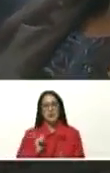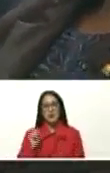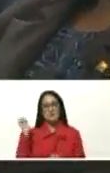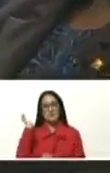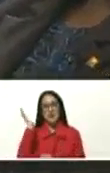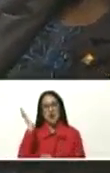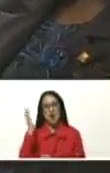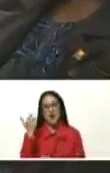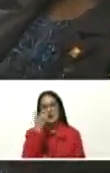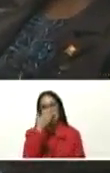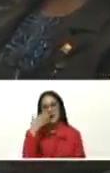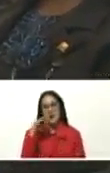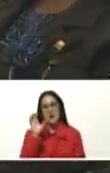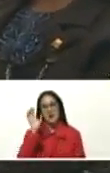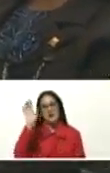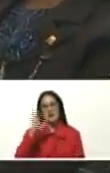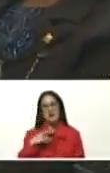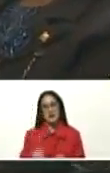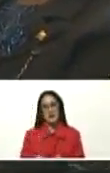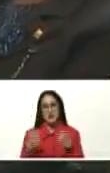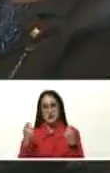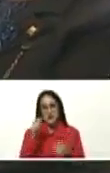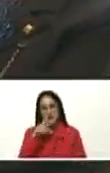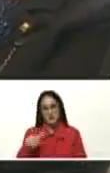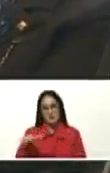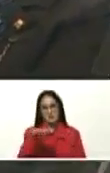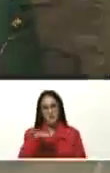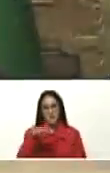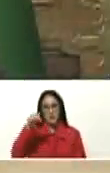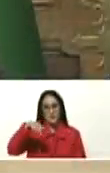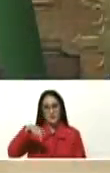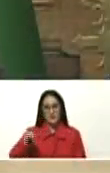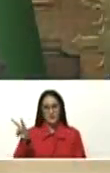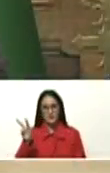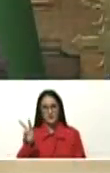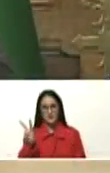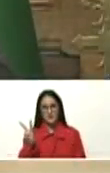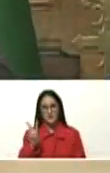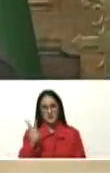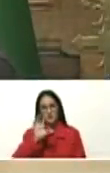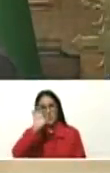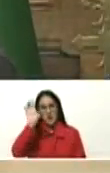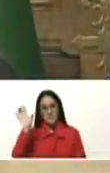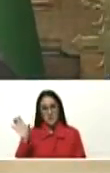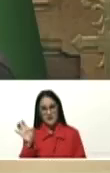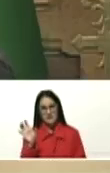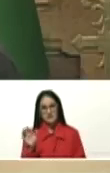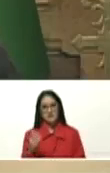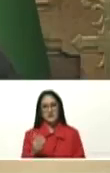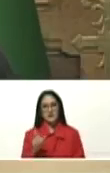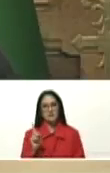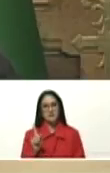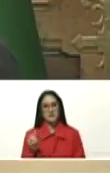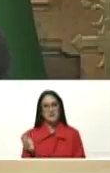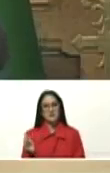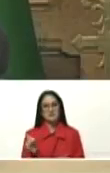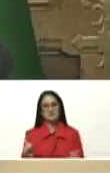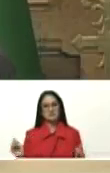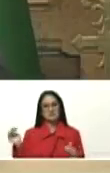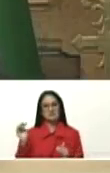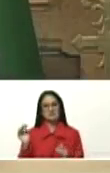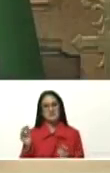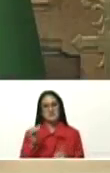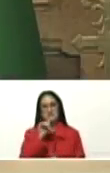campaña imperialista para difamar a nuestros países, por encima de cualquier declaración arrogante